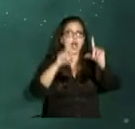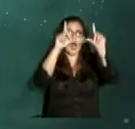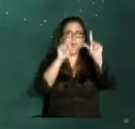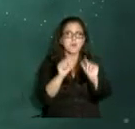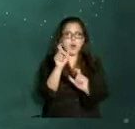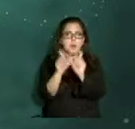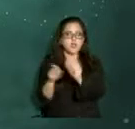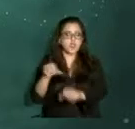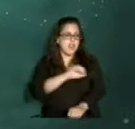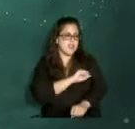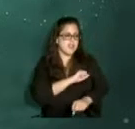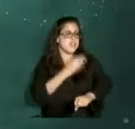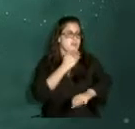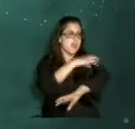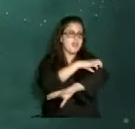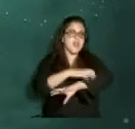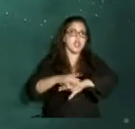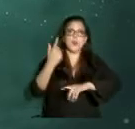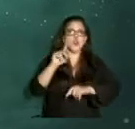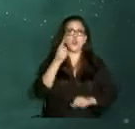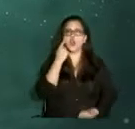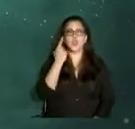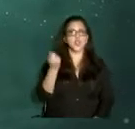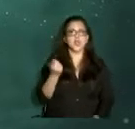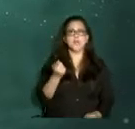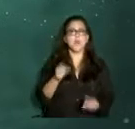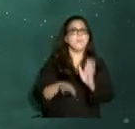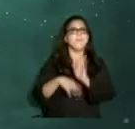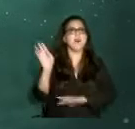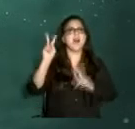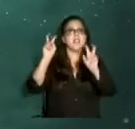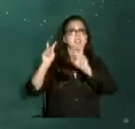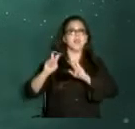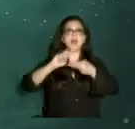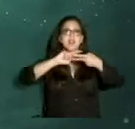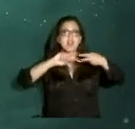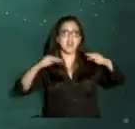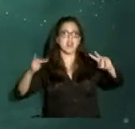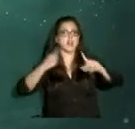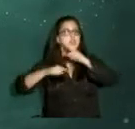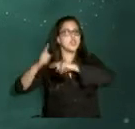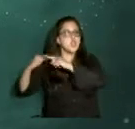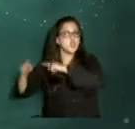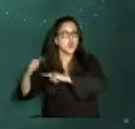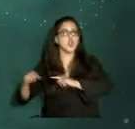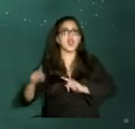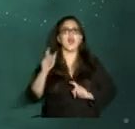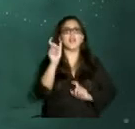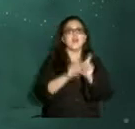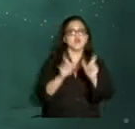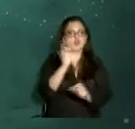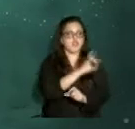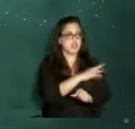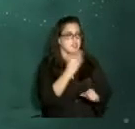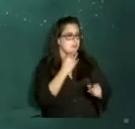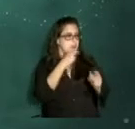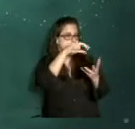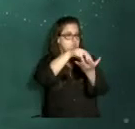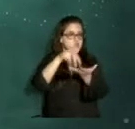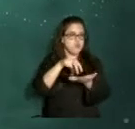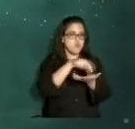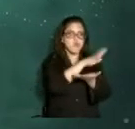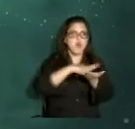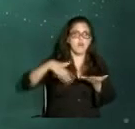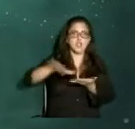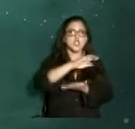regiones. Pero no conocíamos el resto del genoma de los chilenos, no conocíamos otras poblaciones de Chile. Por lo tanto, en el